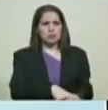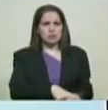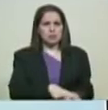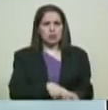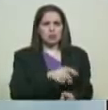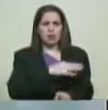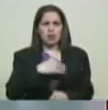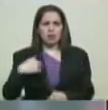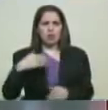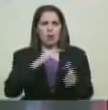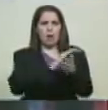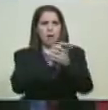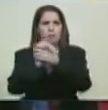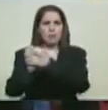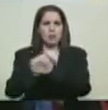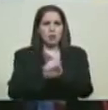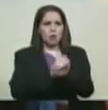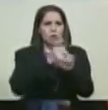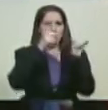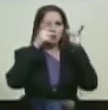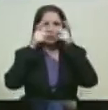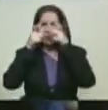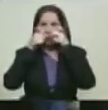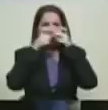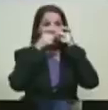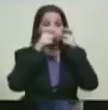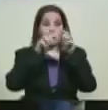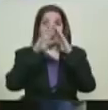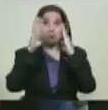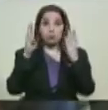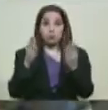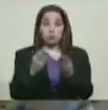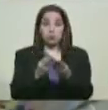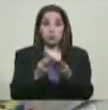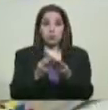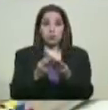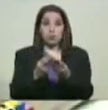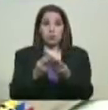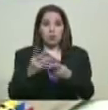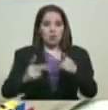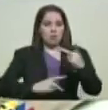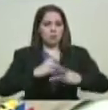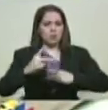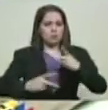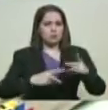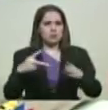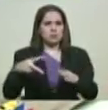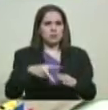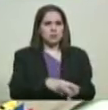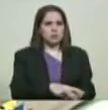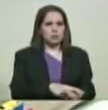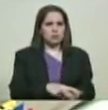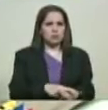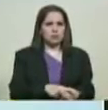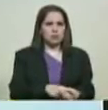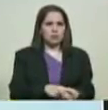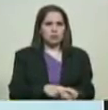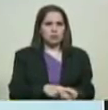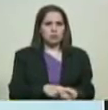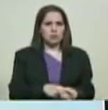observadores internacionales del mundo, a un proceso de presión de los poderes del